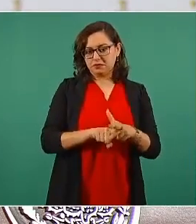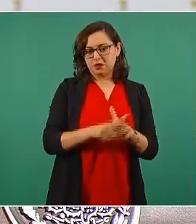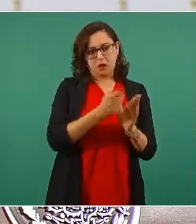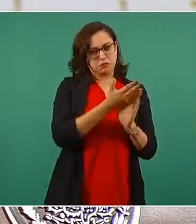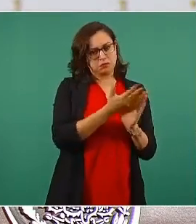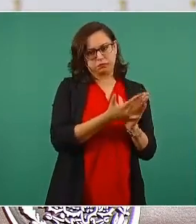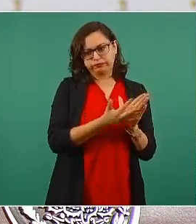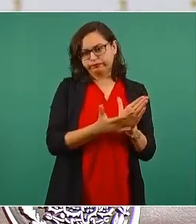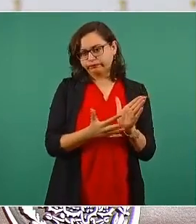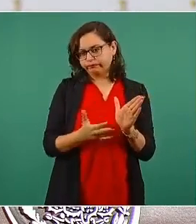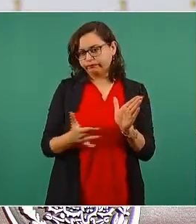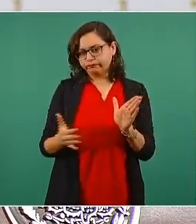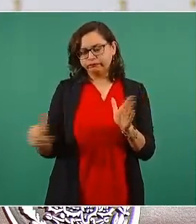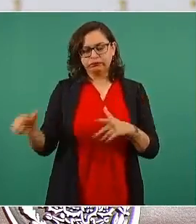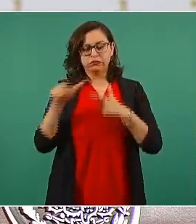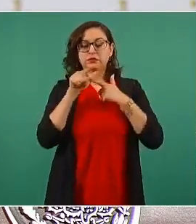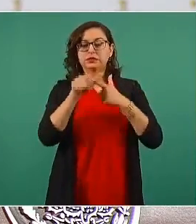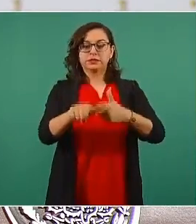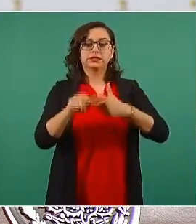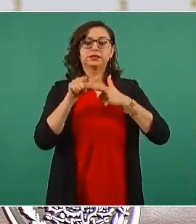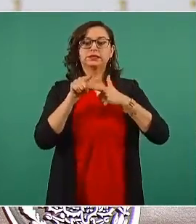después de Salinas.